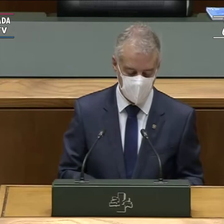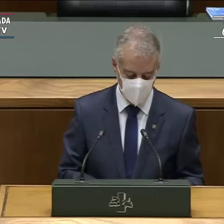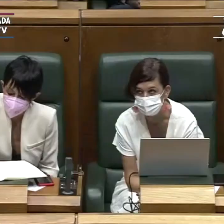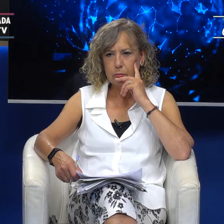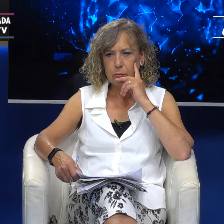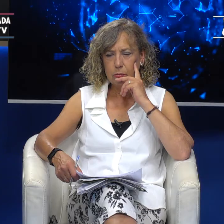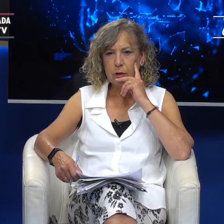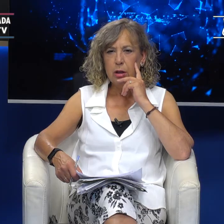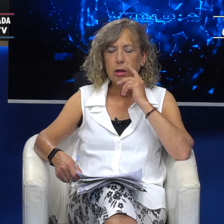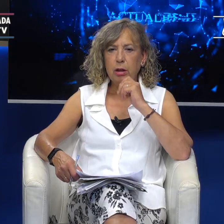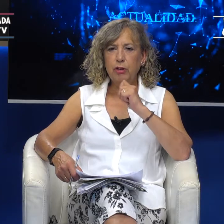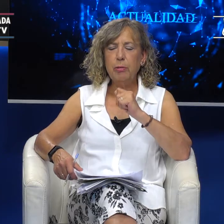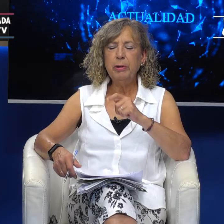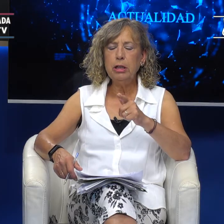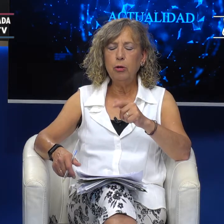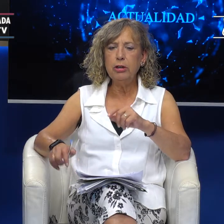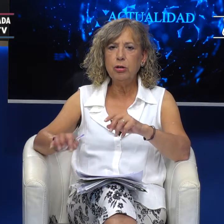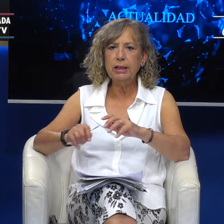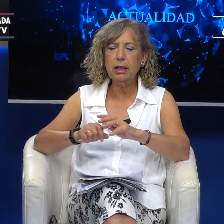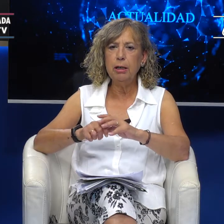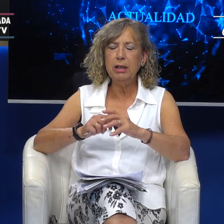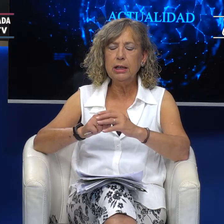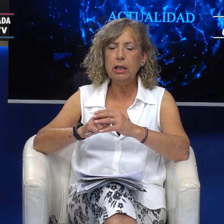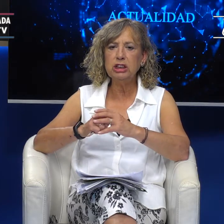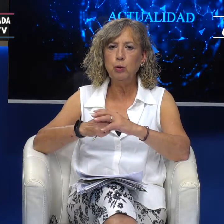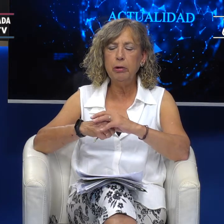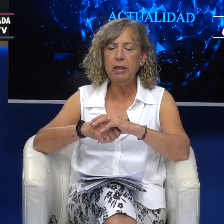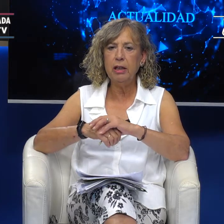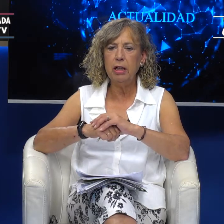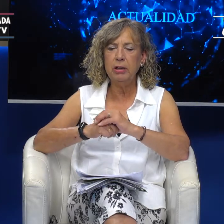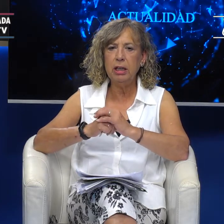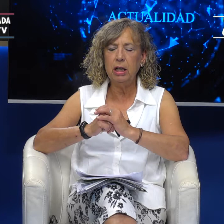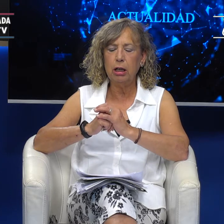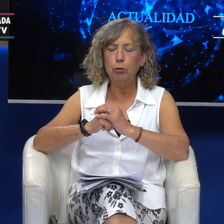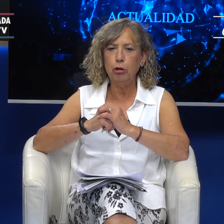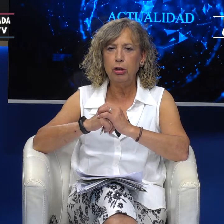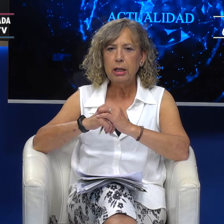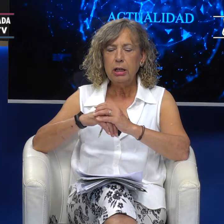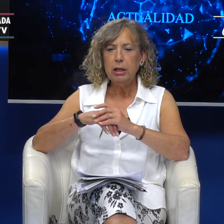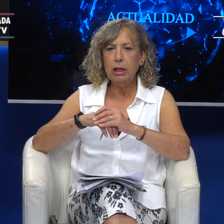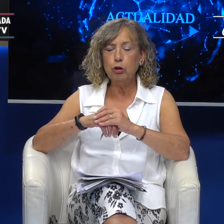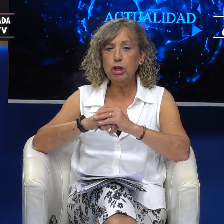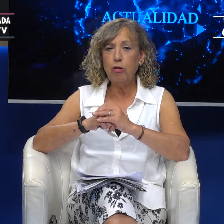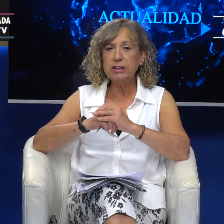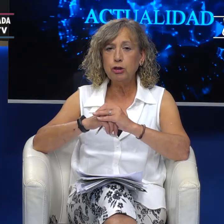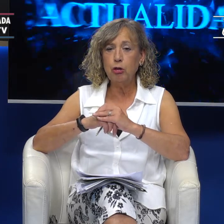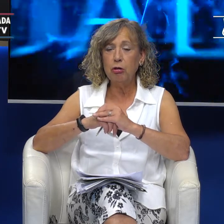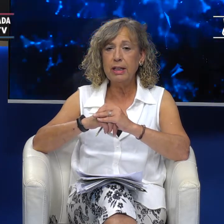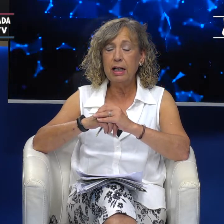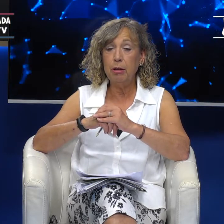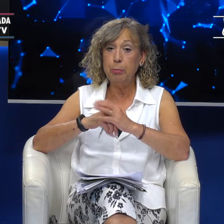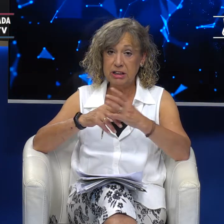pública efectivamente lo ha dicho el lehendakari mañana a las nueve y media de la mañana reunión del consejo asesor